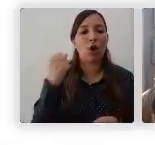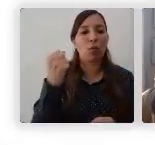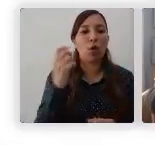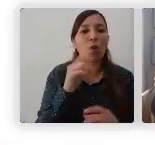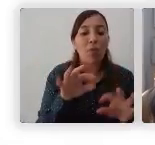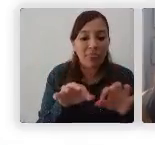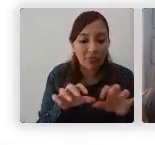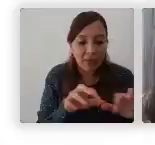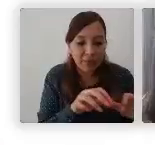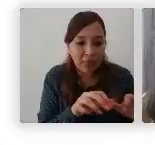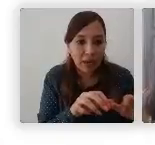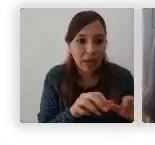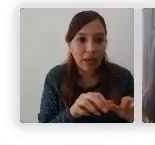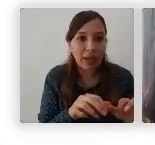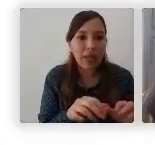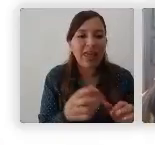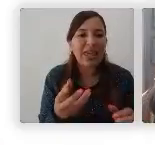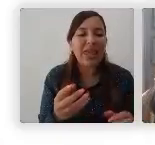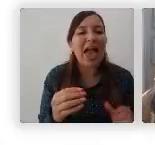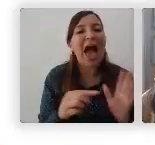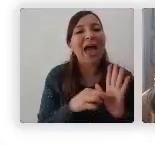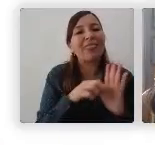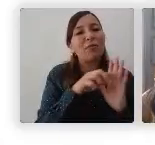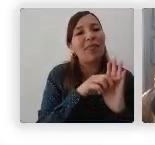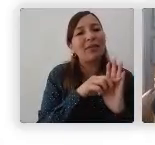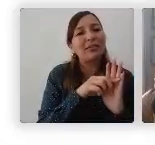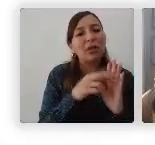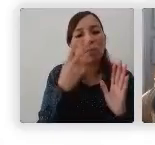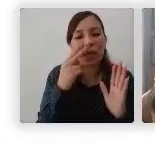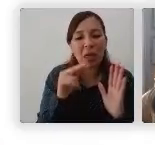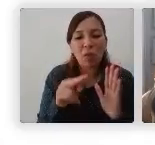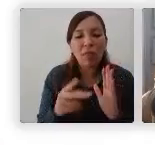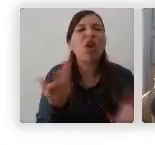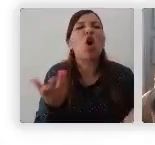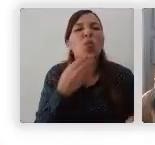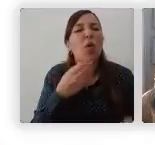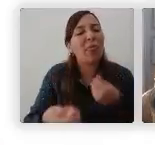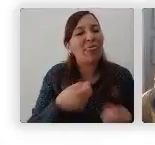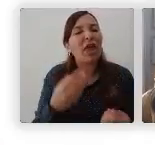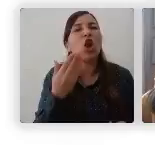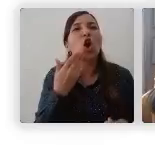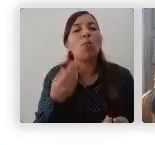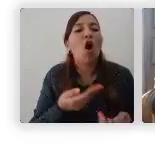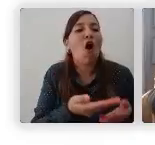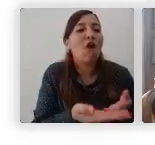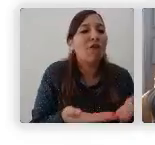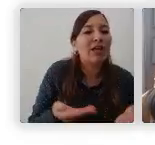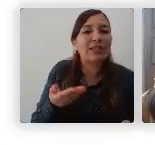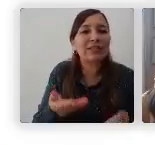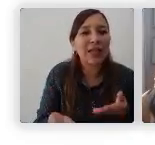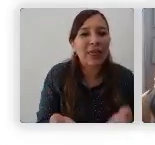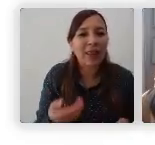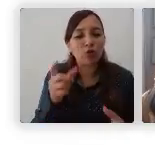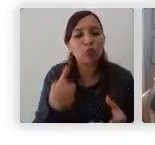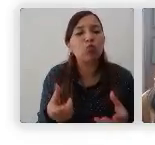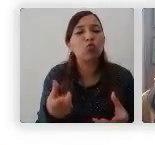y además también actividades de marketing para que sepan cómo vender cómo ofrecer un producto y eso va a permitir también el